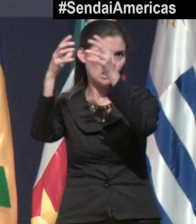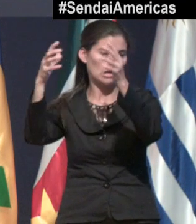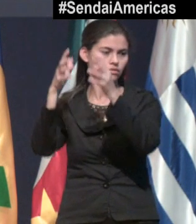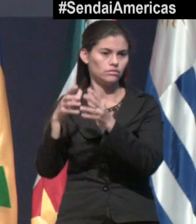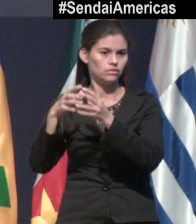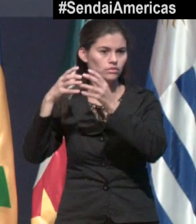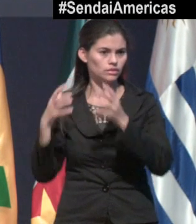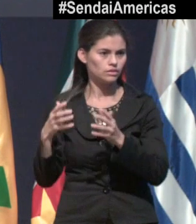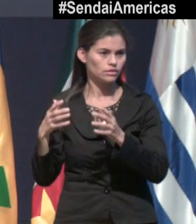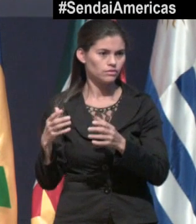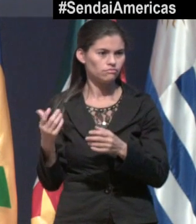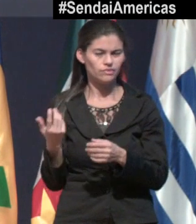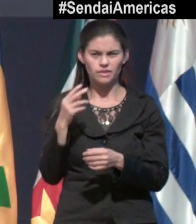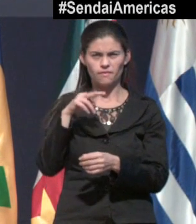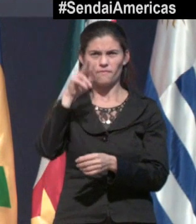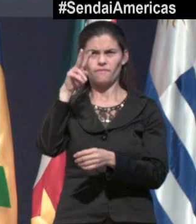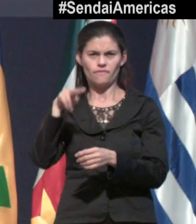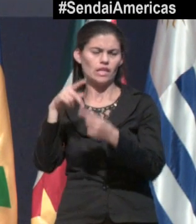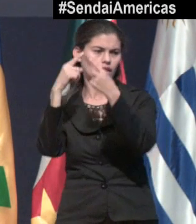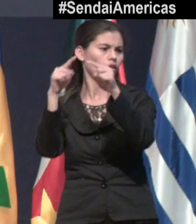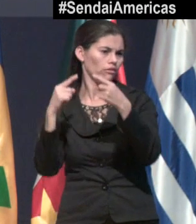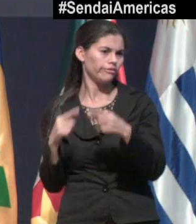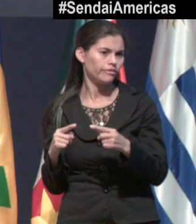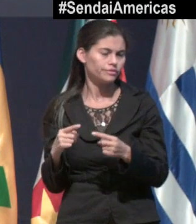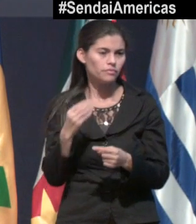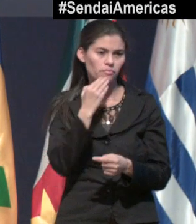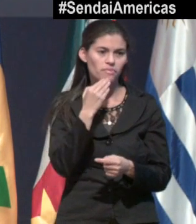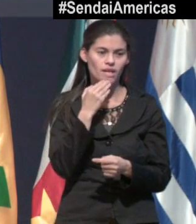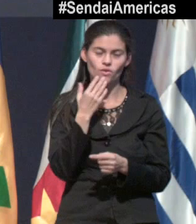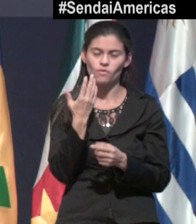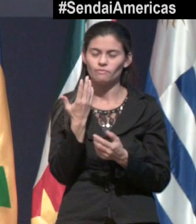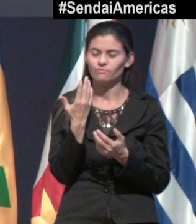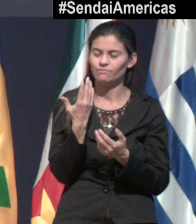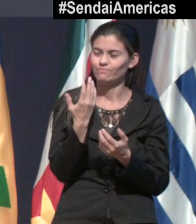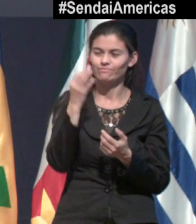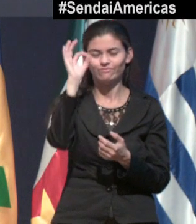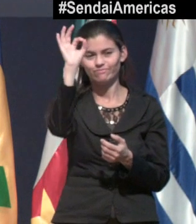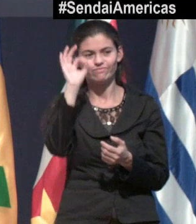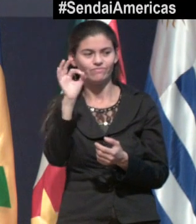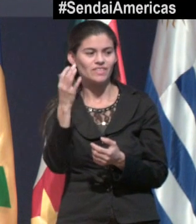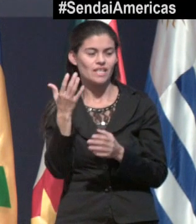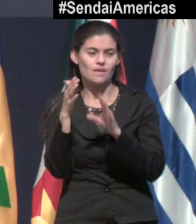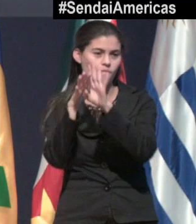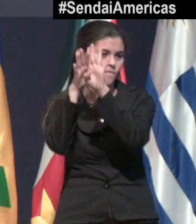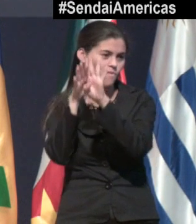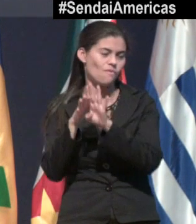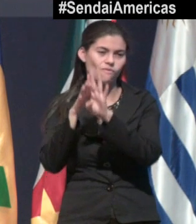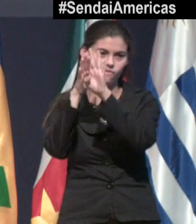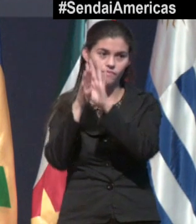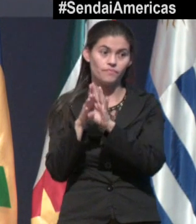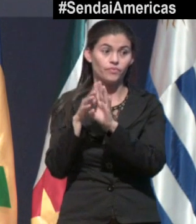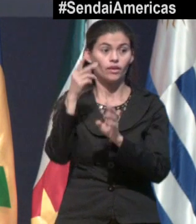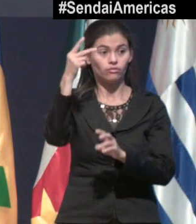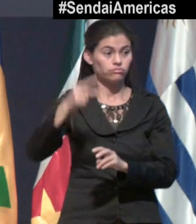ve tal vez algunas pequeñas divergencias, pero básicamente las líneas son juntos, o sea que son países